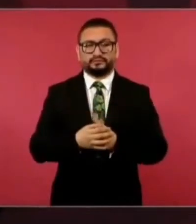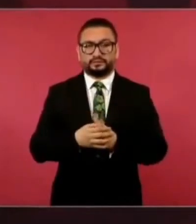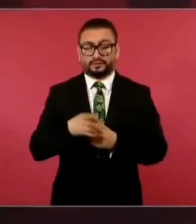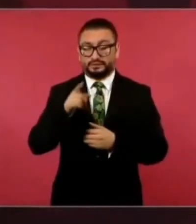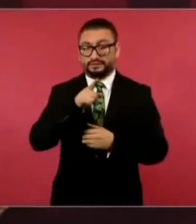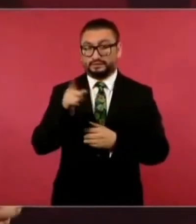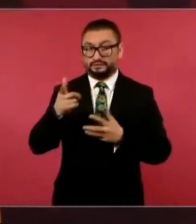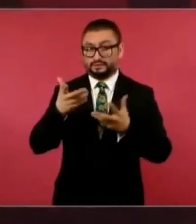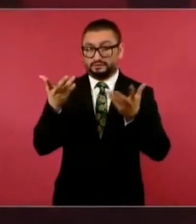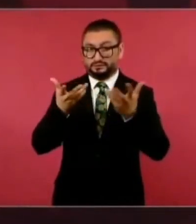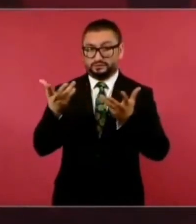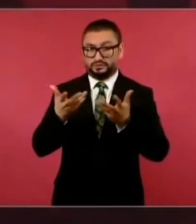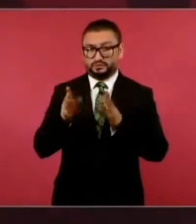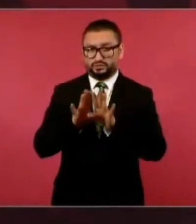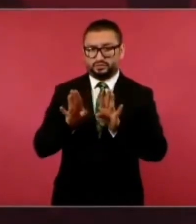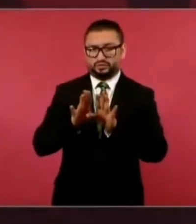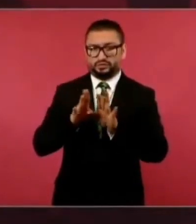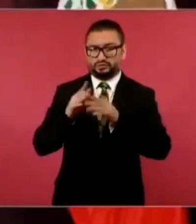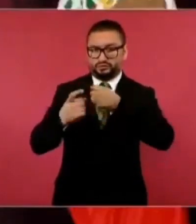mecanismos